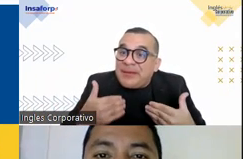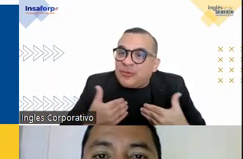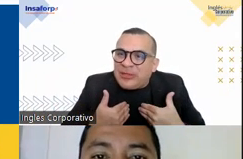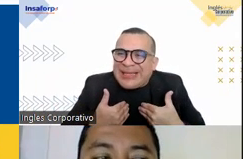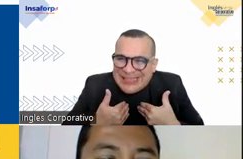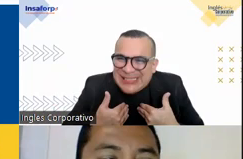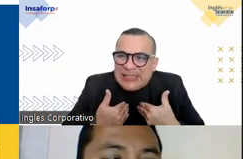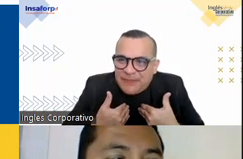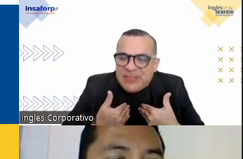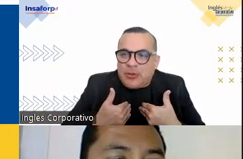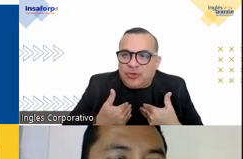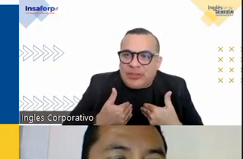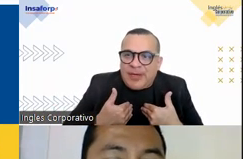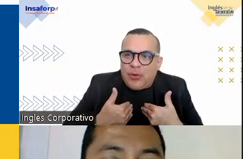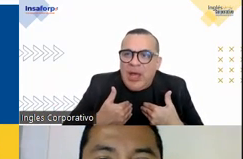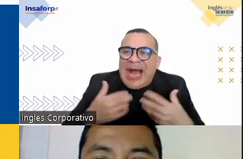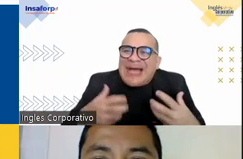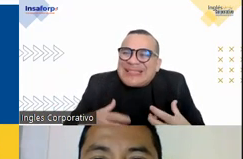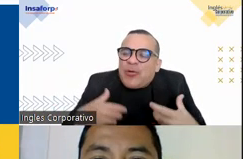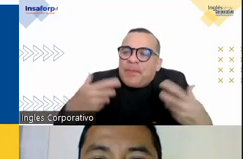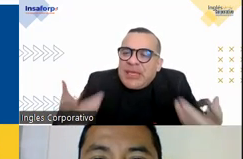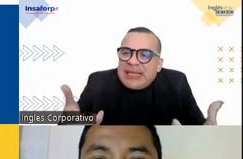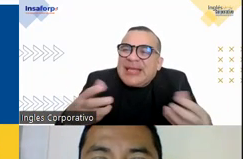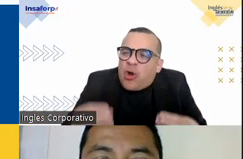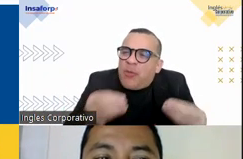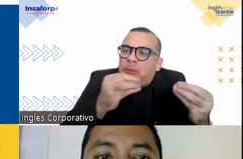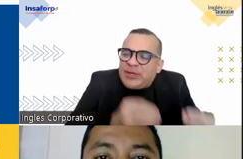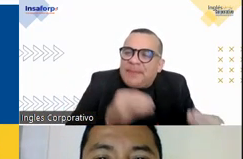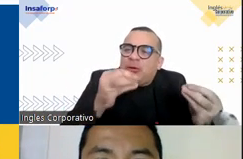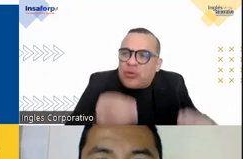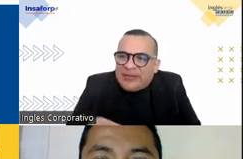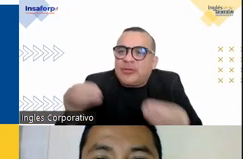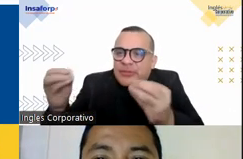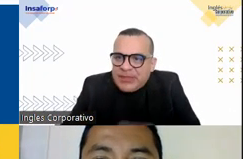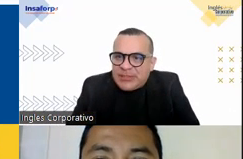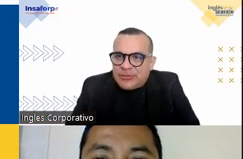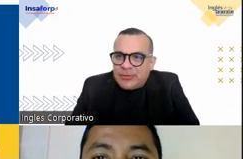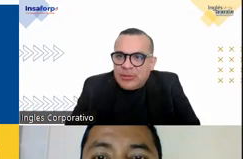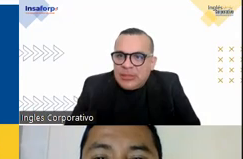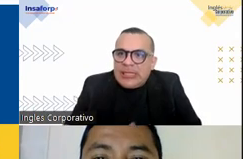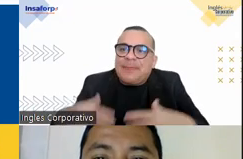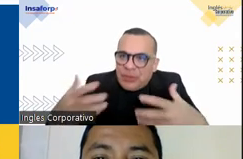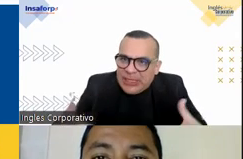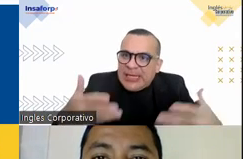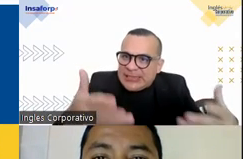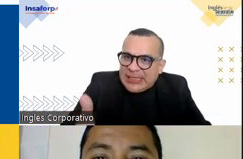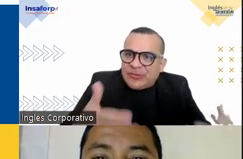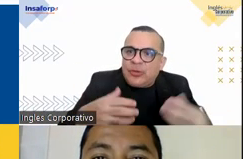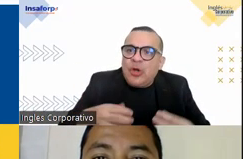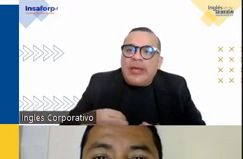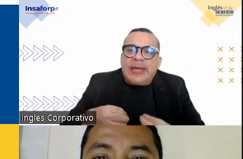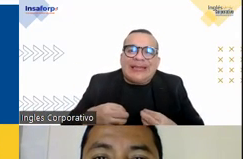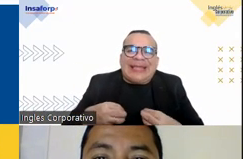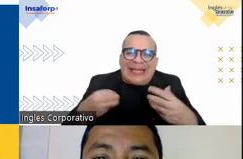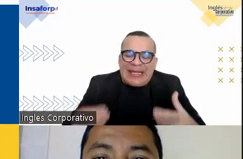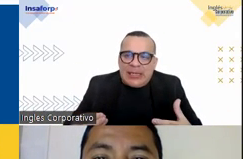ejemplo, una persona que está satisfecha con su trabajo hasta opina de cómo podrían mejorarse los servicios y podría, en este